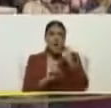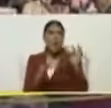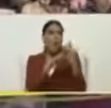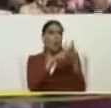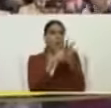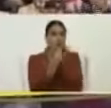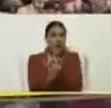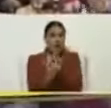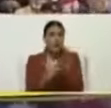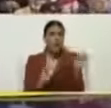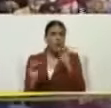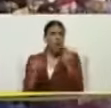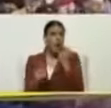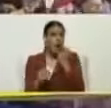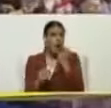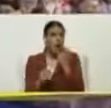barrios?